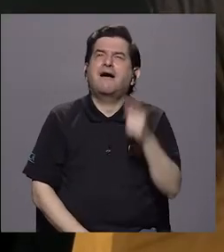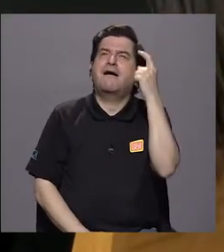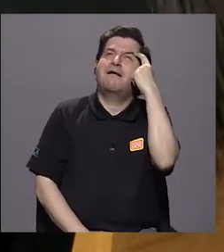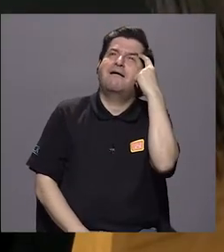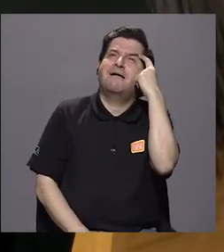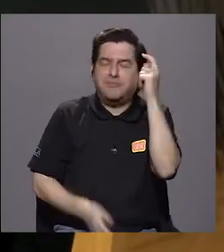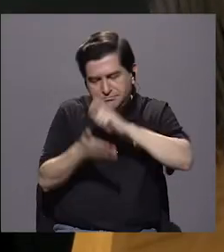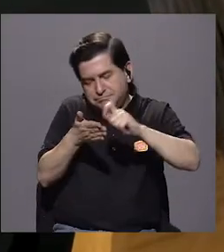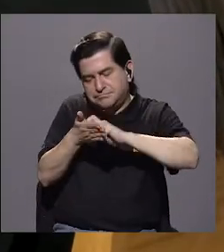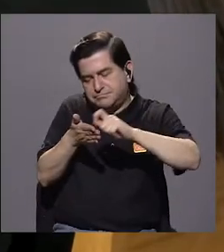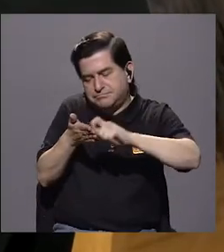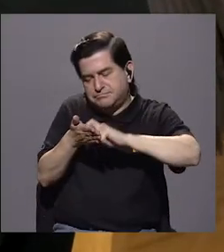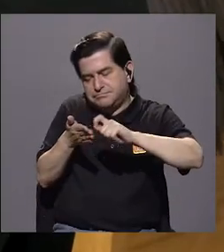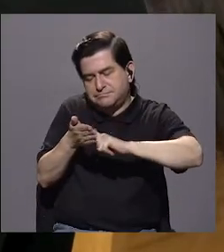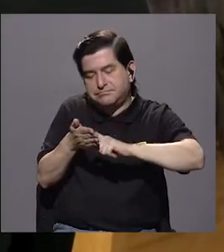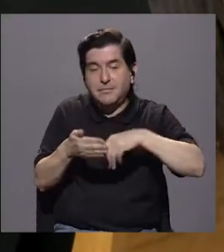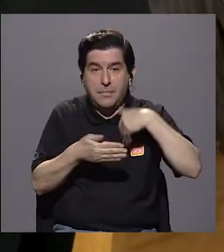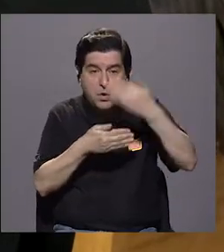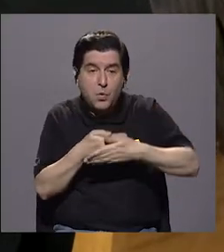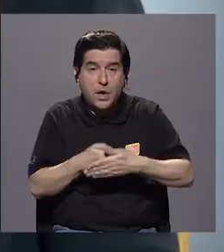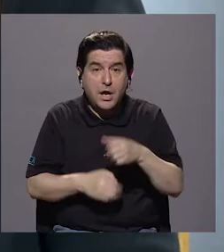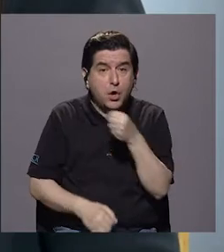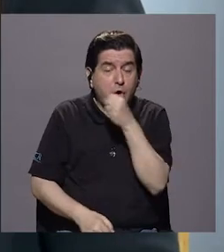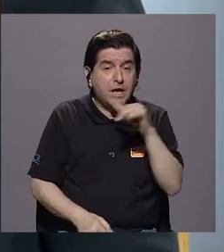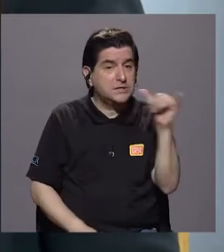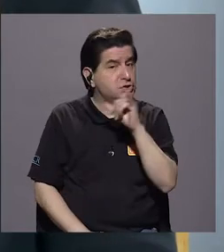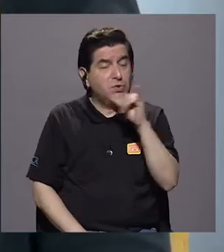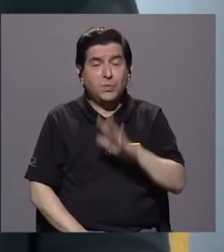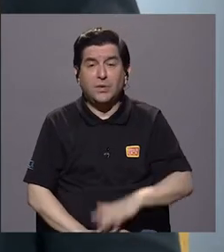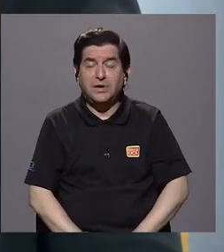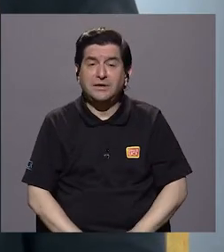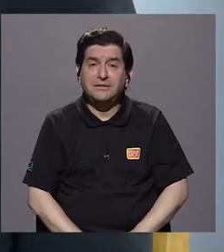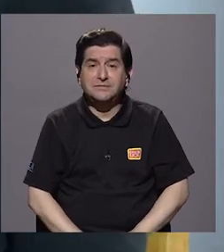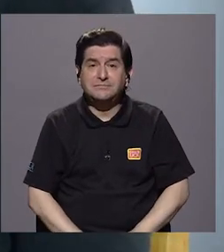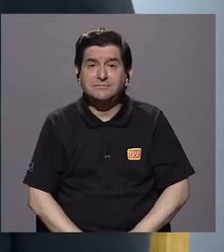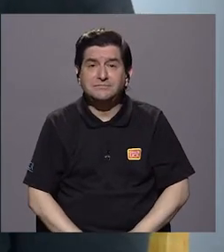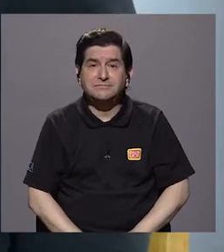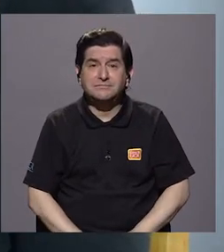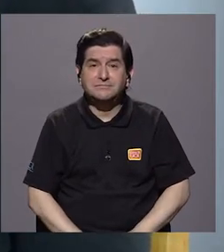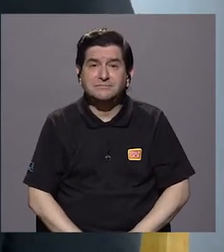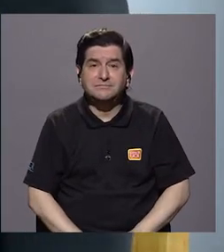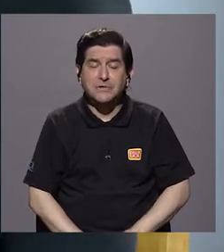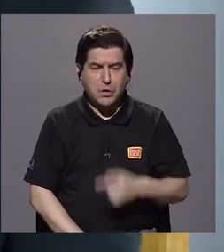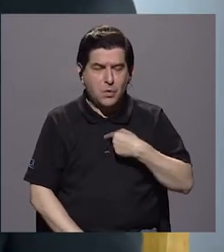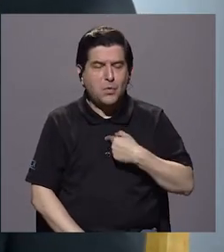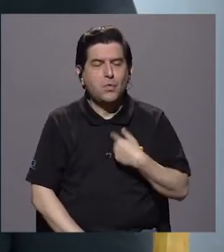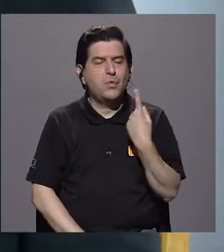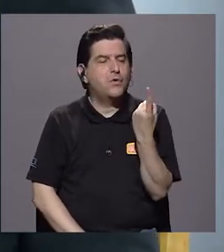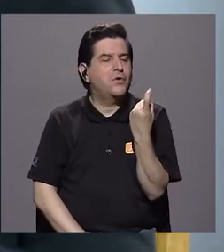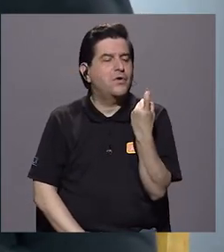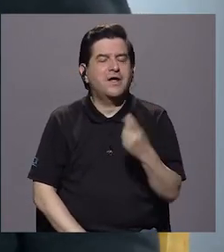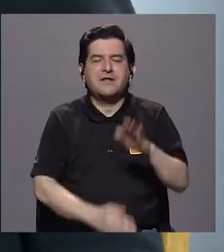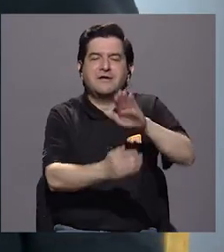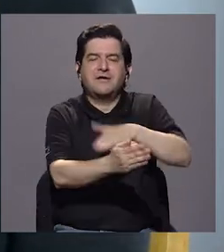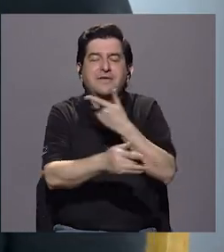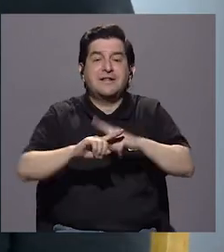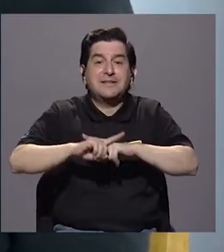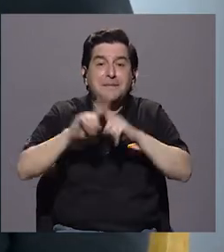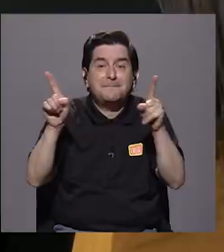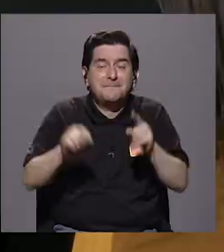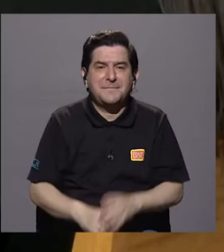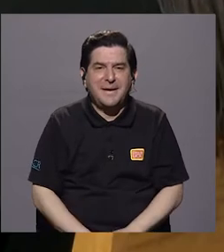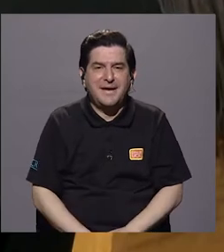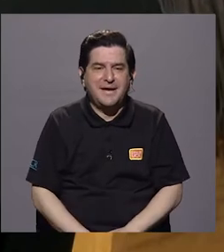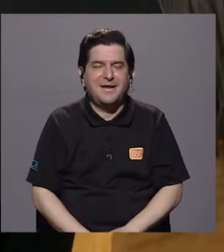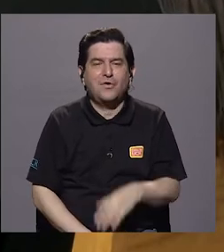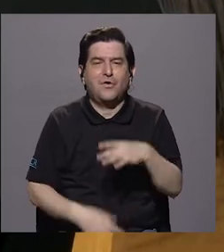versos. Ya después es, una canción es como un verso. Y nada más ponerle la melodía. Lo que cuesta es que la melodía sea muy